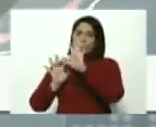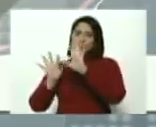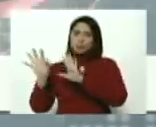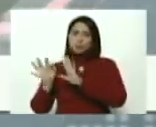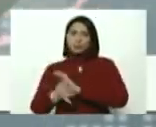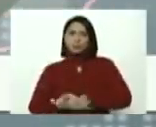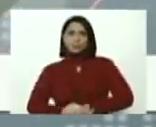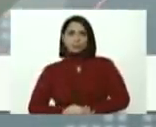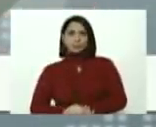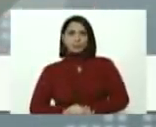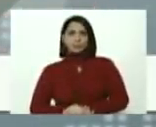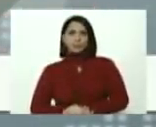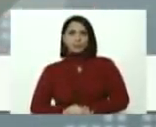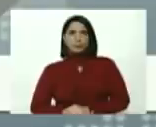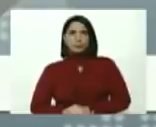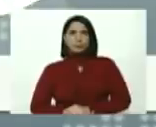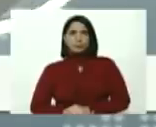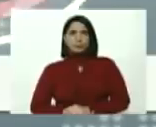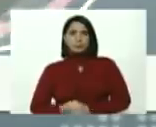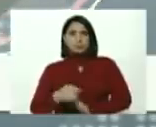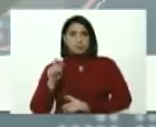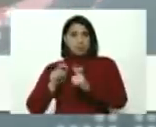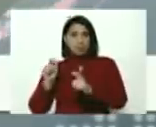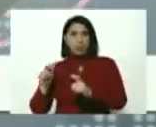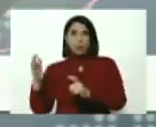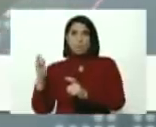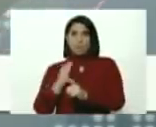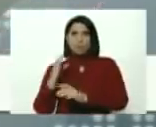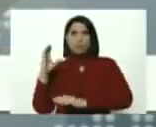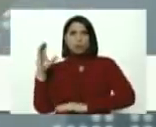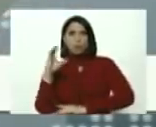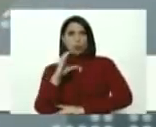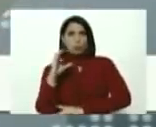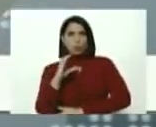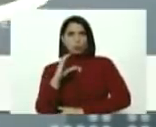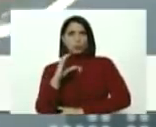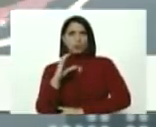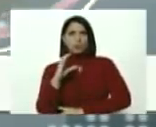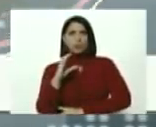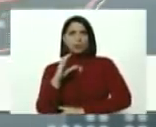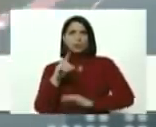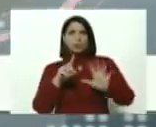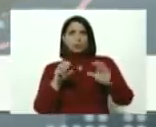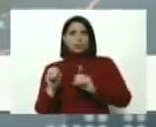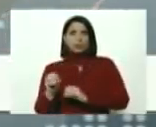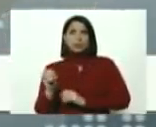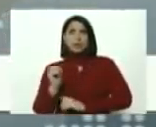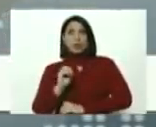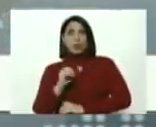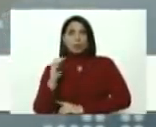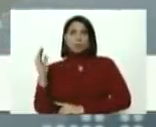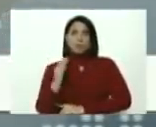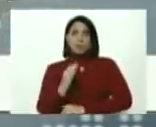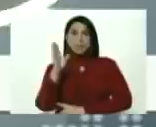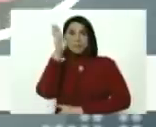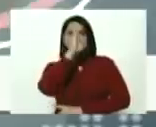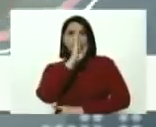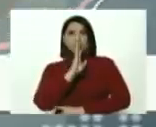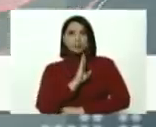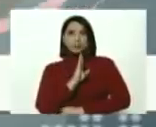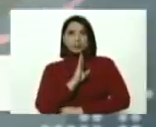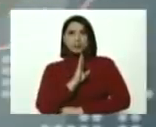importados o de connacionales que provienen de Colombia, 60, o de connacionales que provienen de